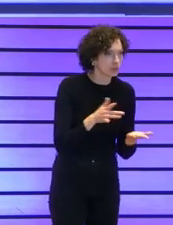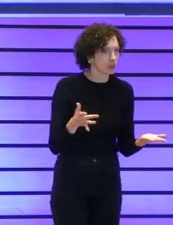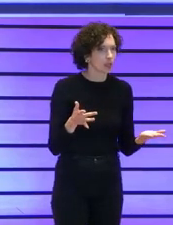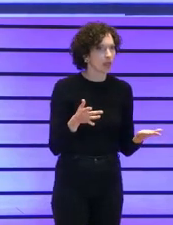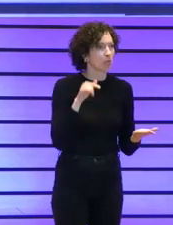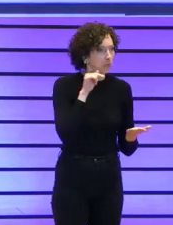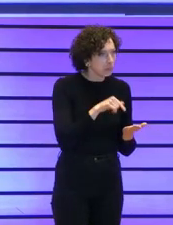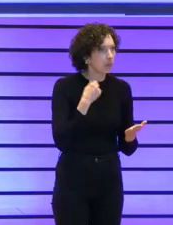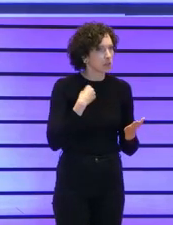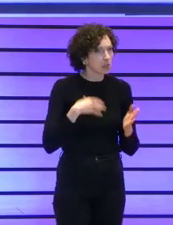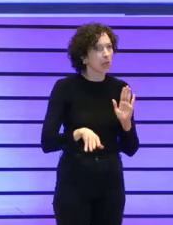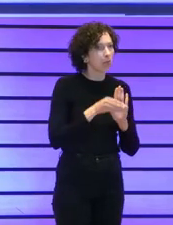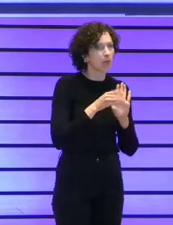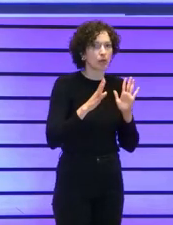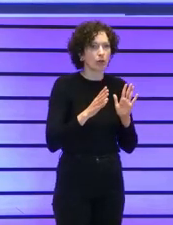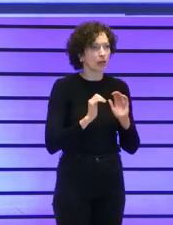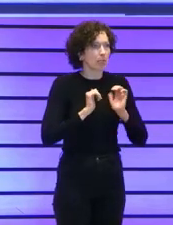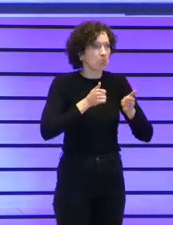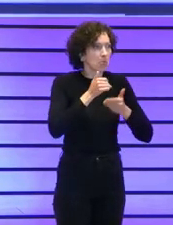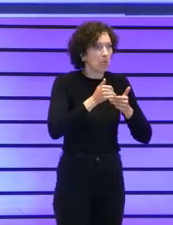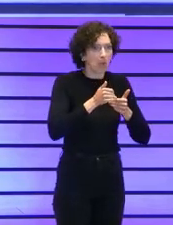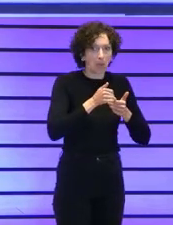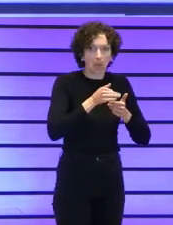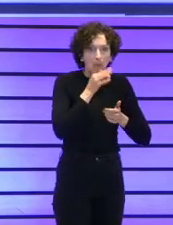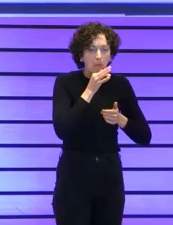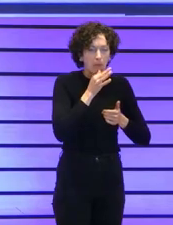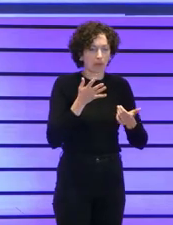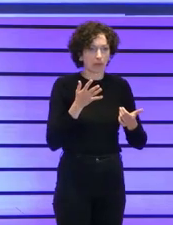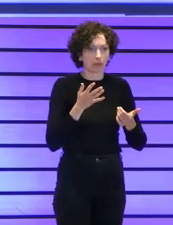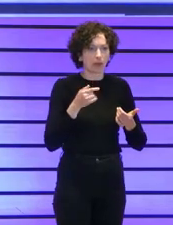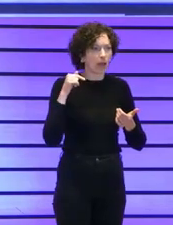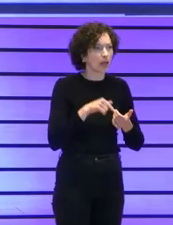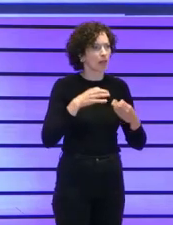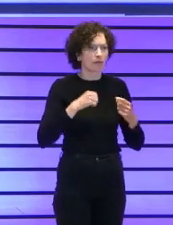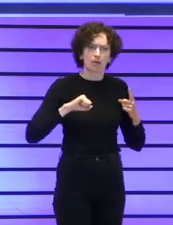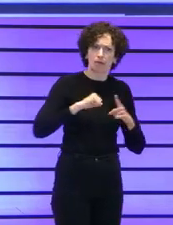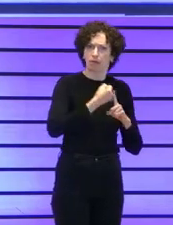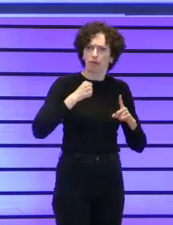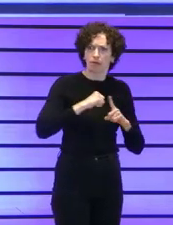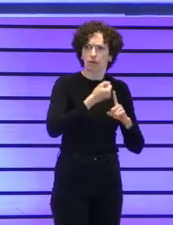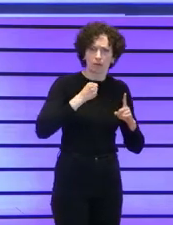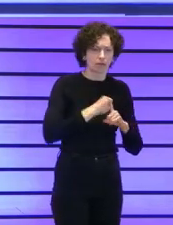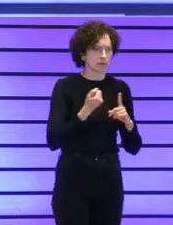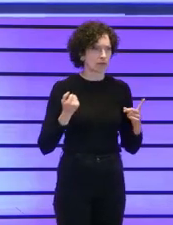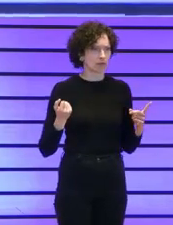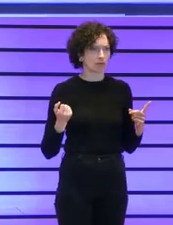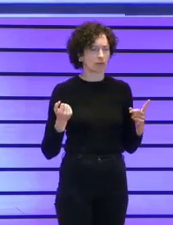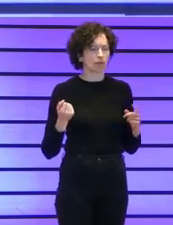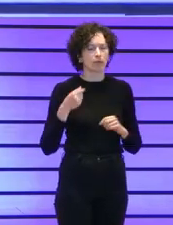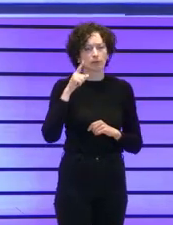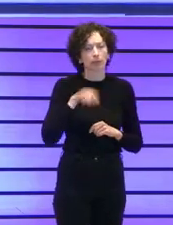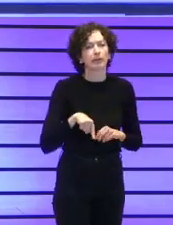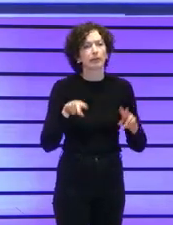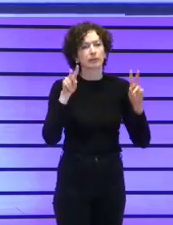esté previsto y no se activa. Entonces, ahí hay que ser muy cañeros, muy cañeros. Luego, por supuesto, está el